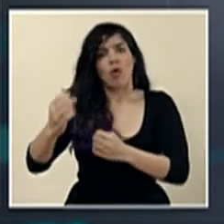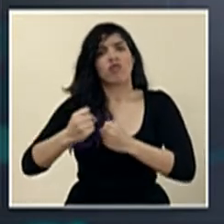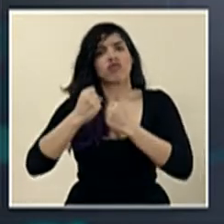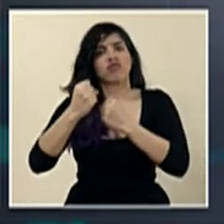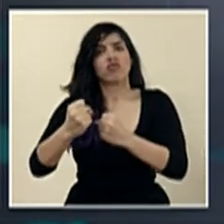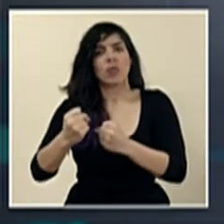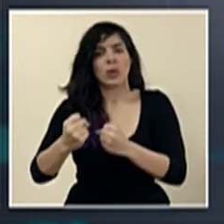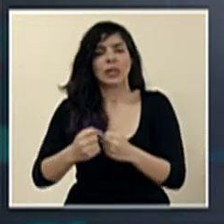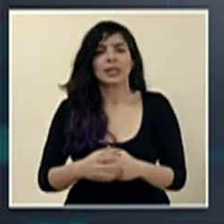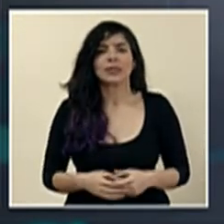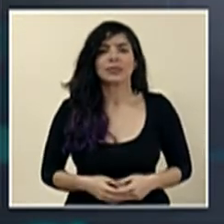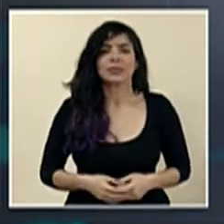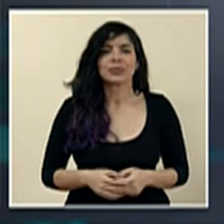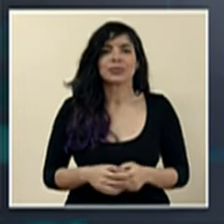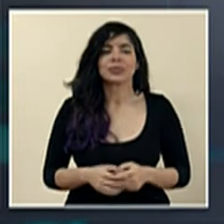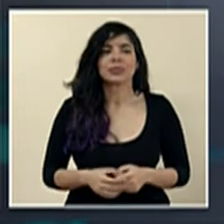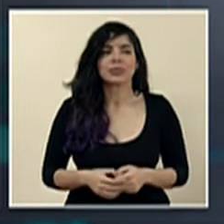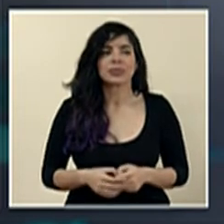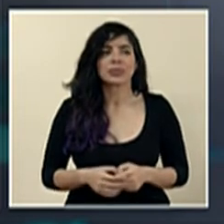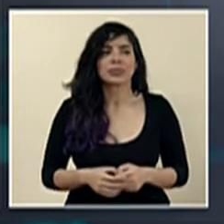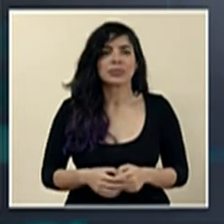país.